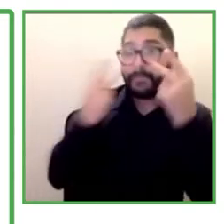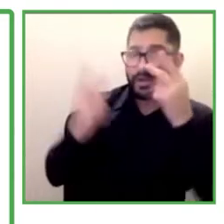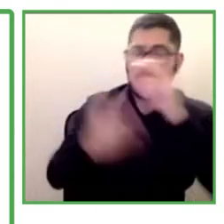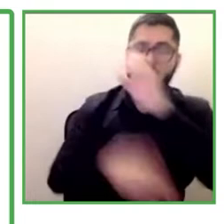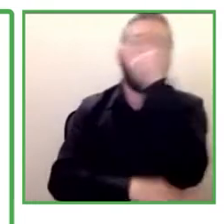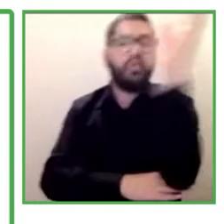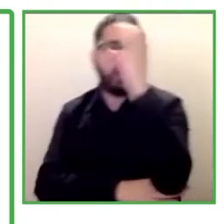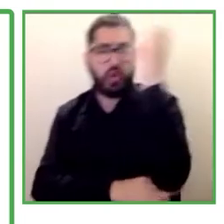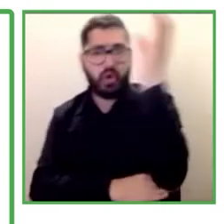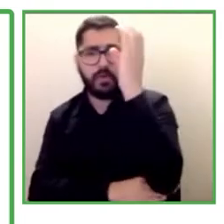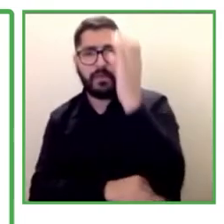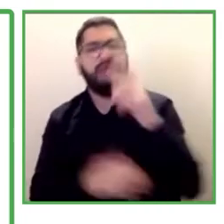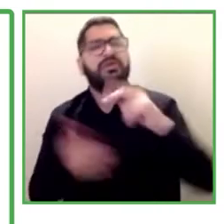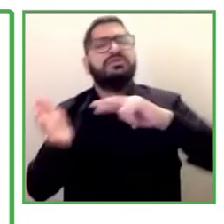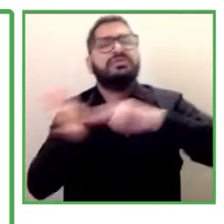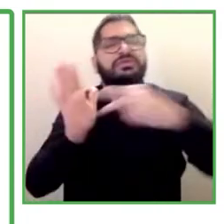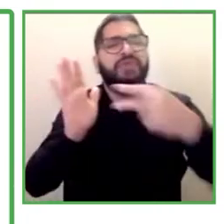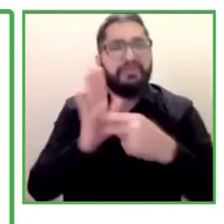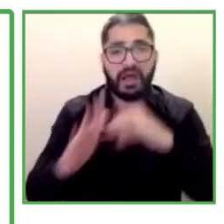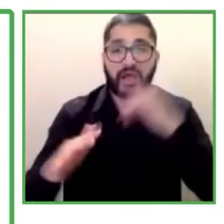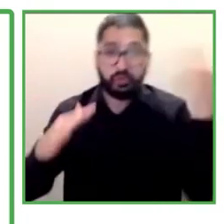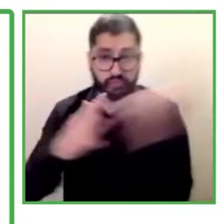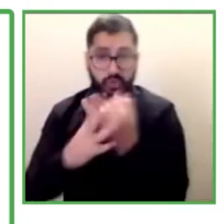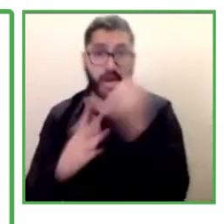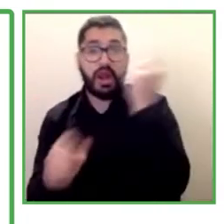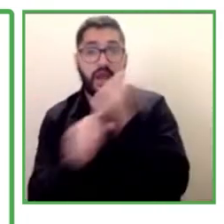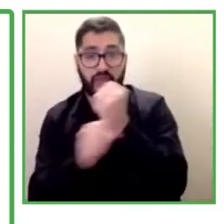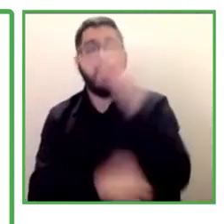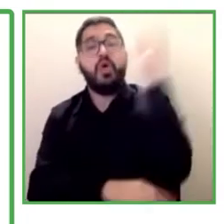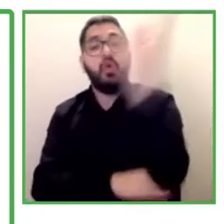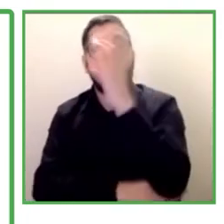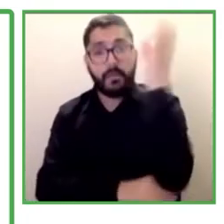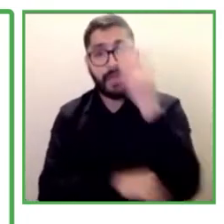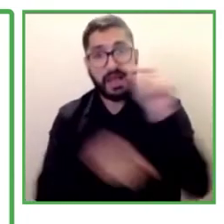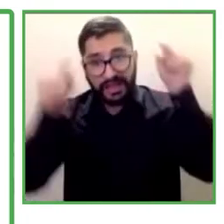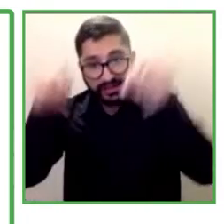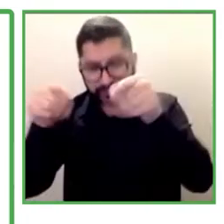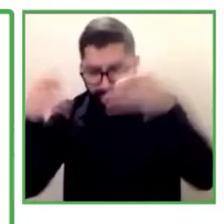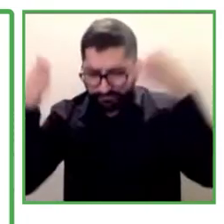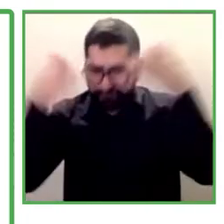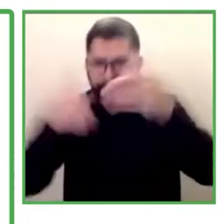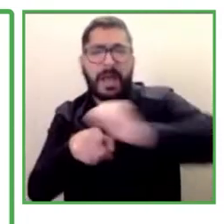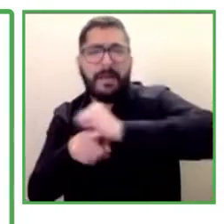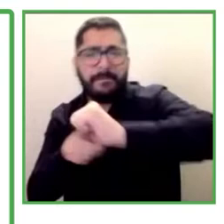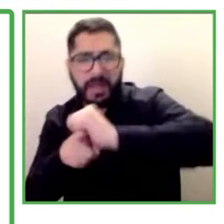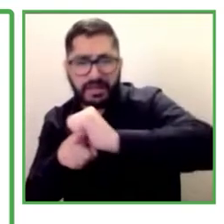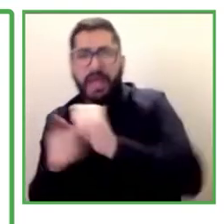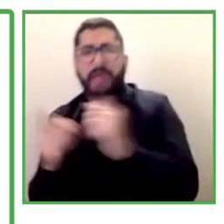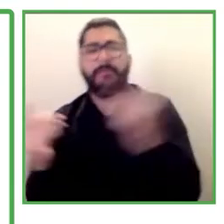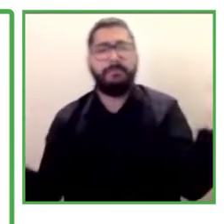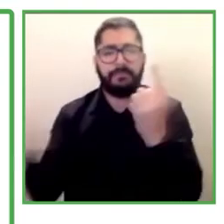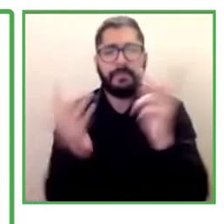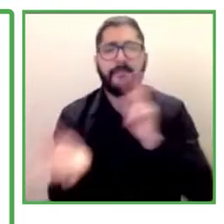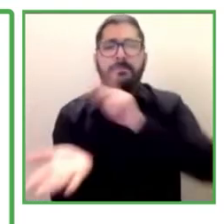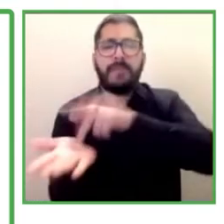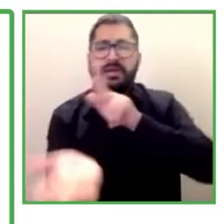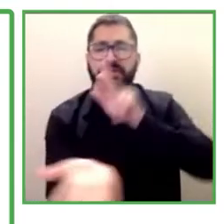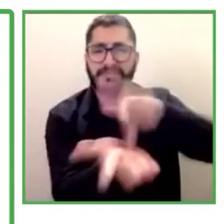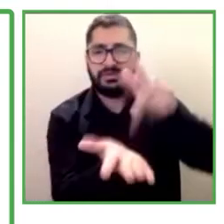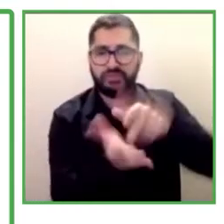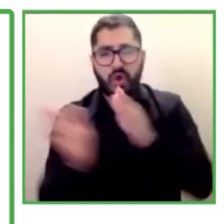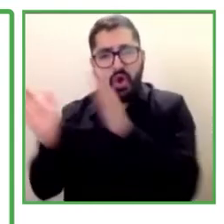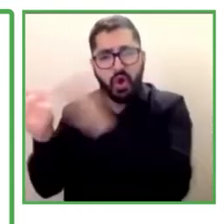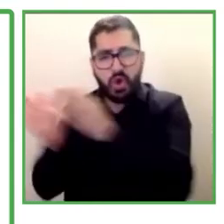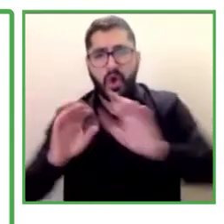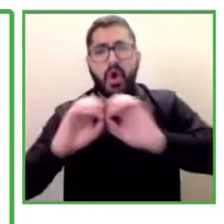Colombia. En este ejercicio participaron entidades, organizaciones de personas con discapacidad, entidades públicas,